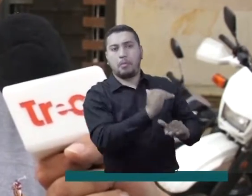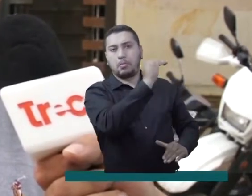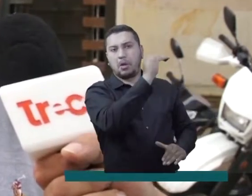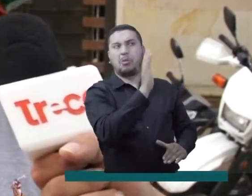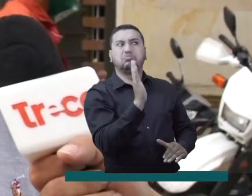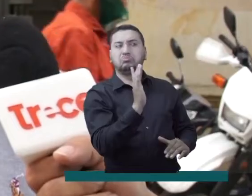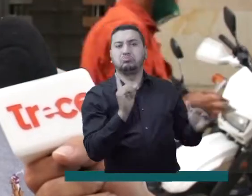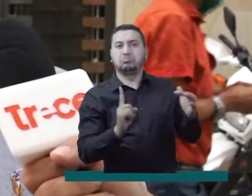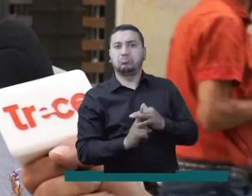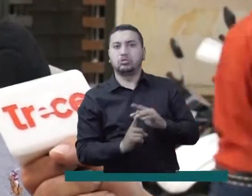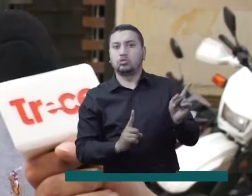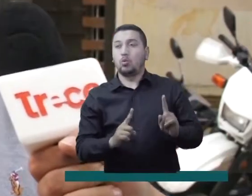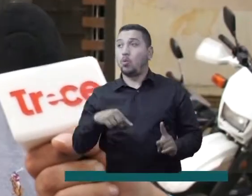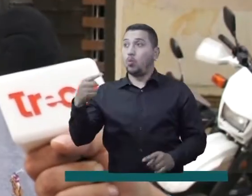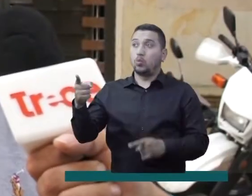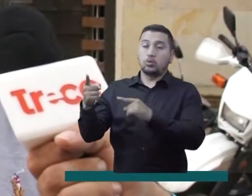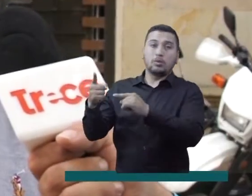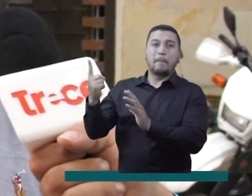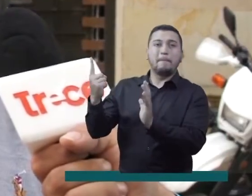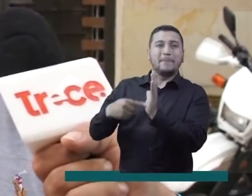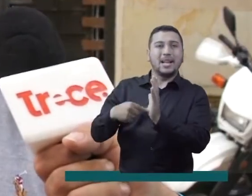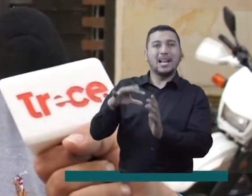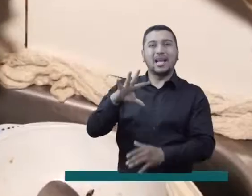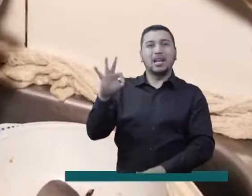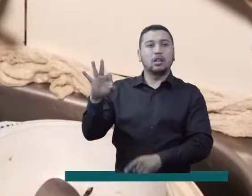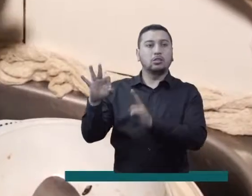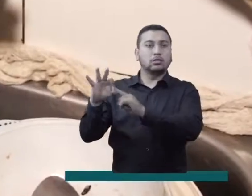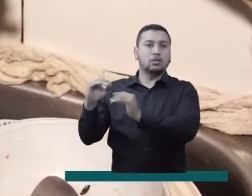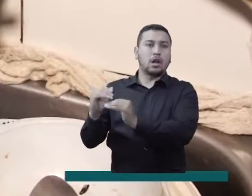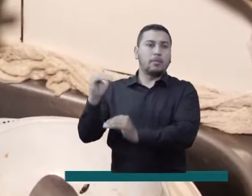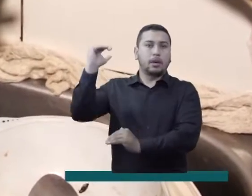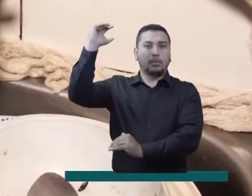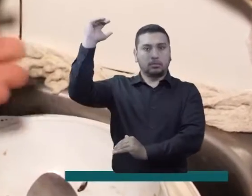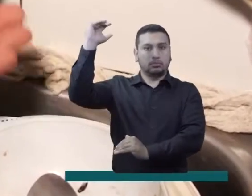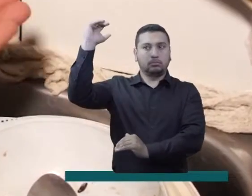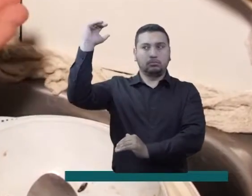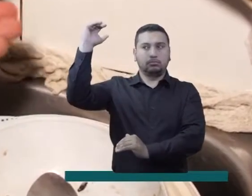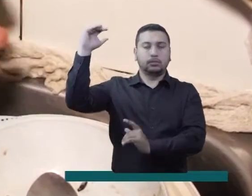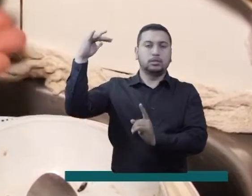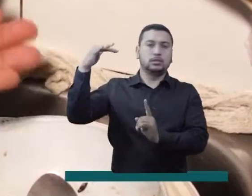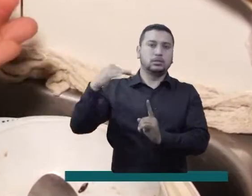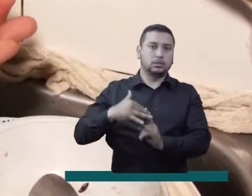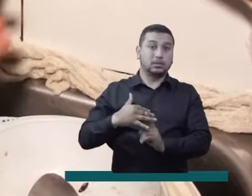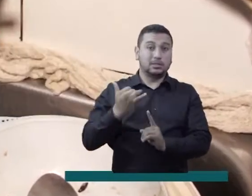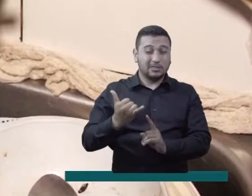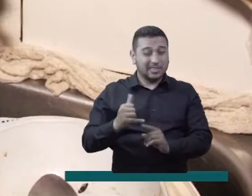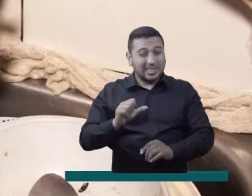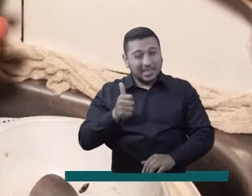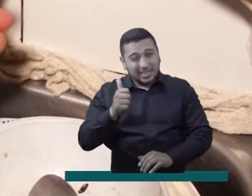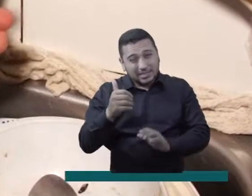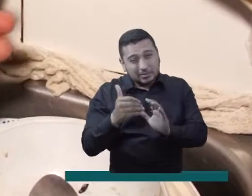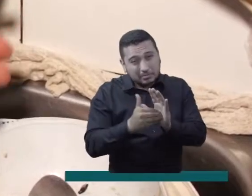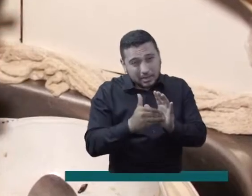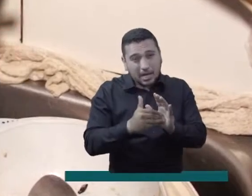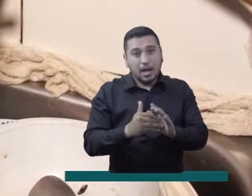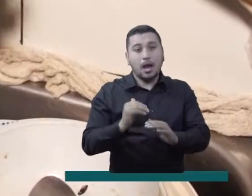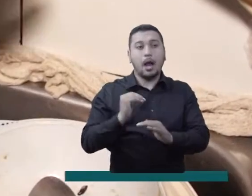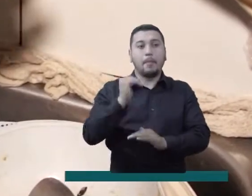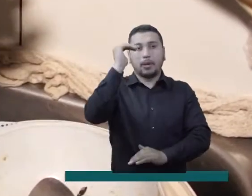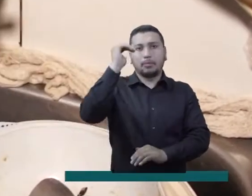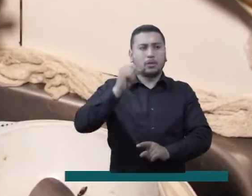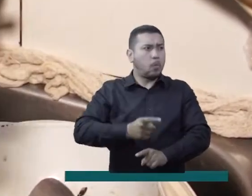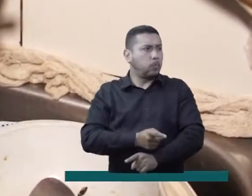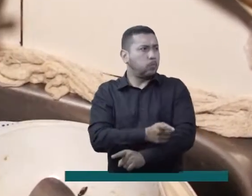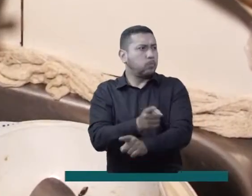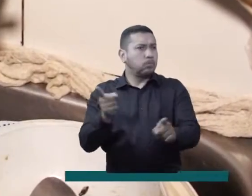no había inconvenientes. Después vino un conjunto con 1.500 apartamentos. Ahora estamos hablando de más de 10.000